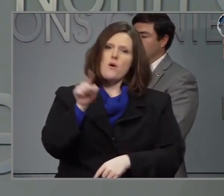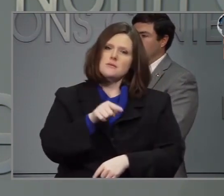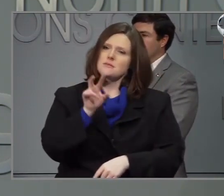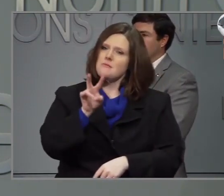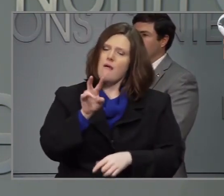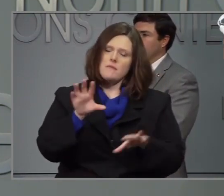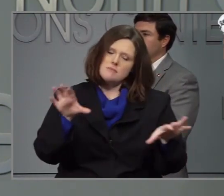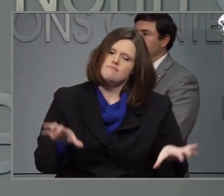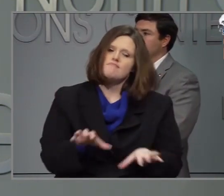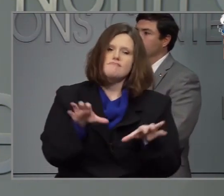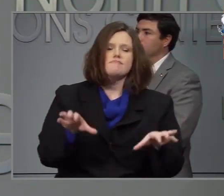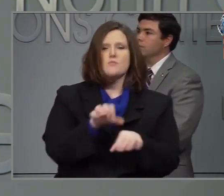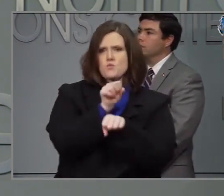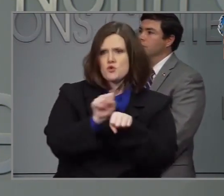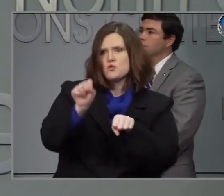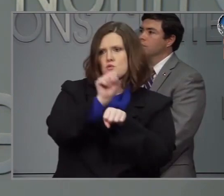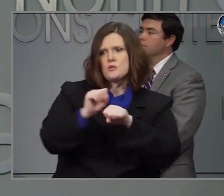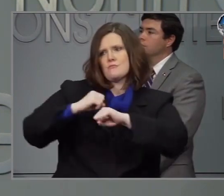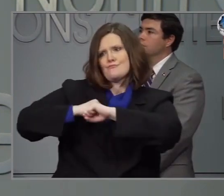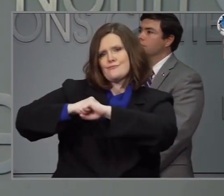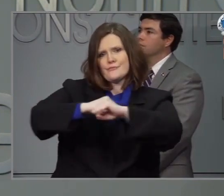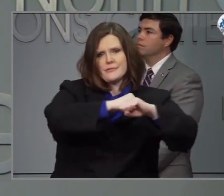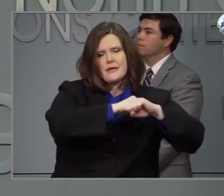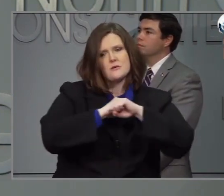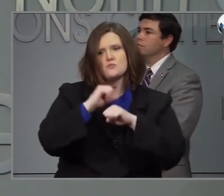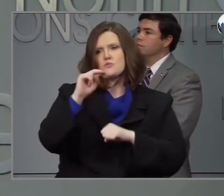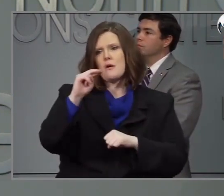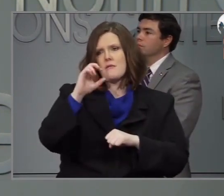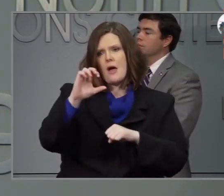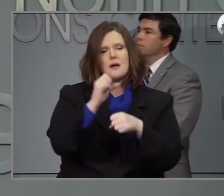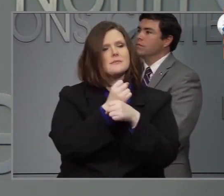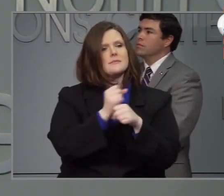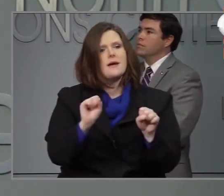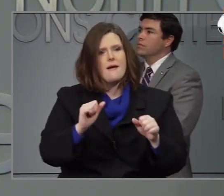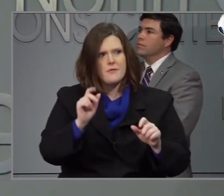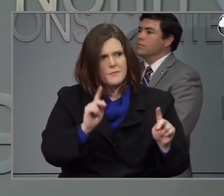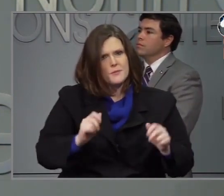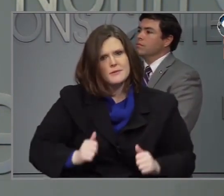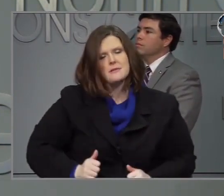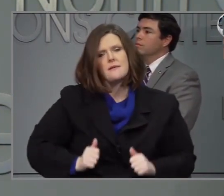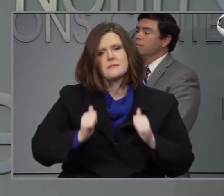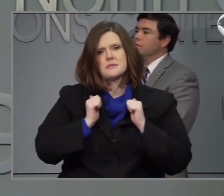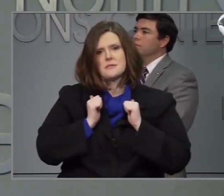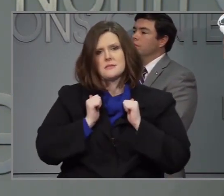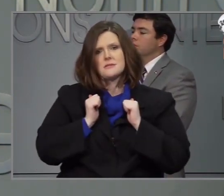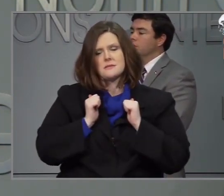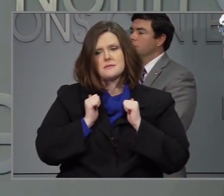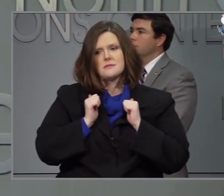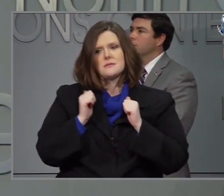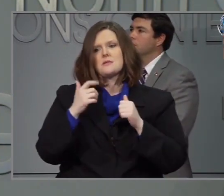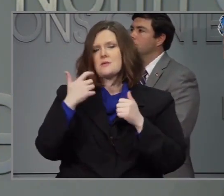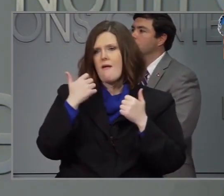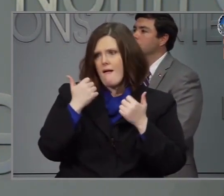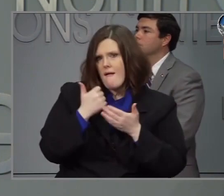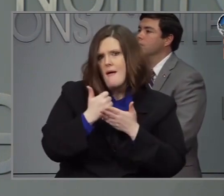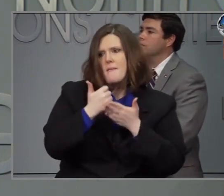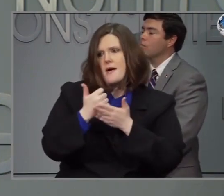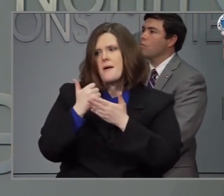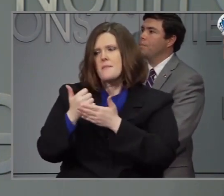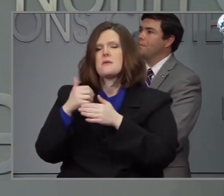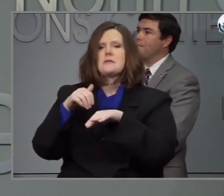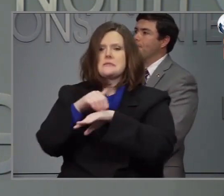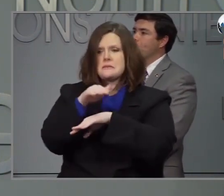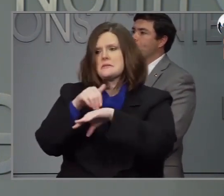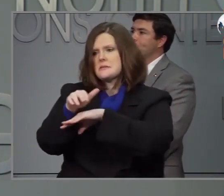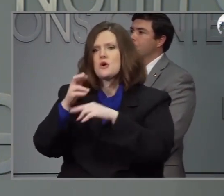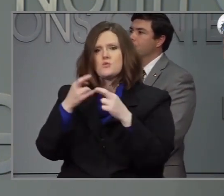continuamente 24 horas al día 7 días a la semana para que nuestra población mantenga sus